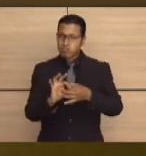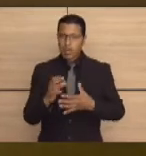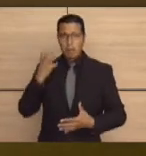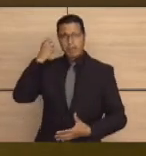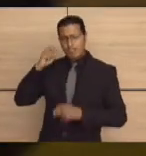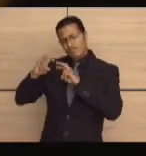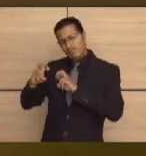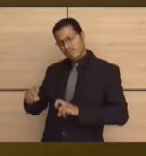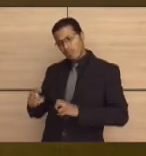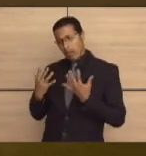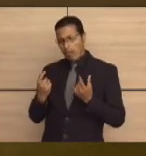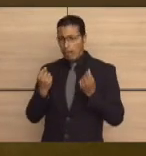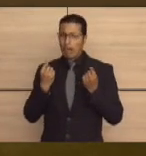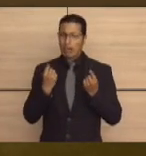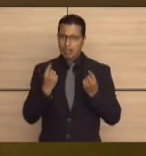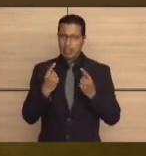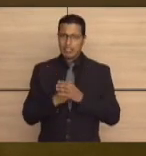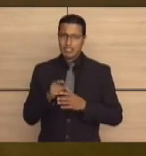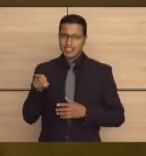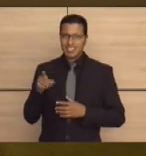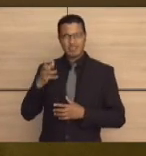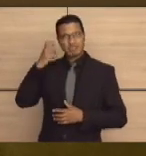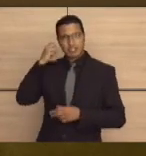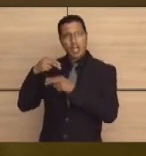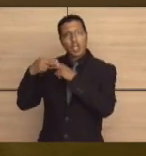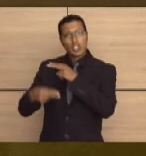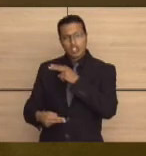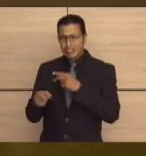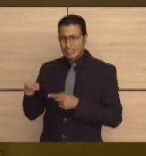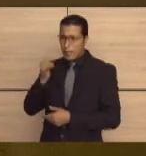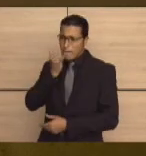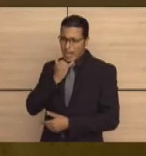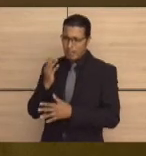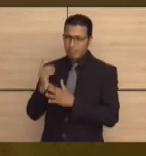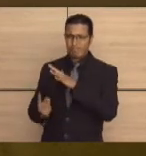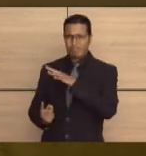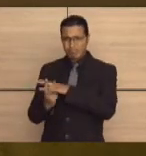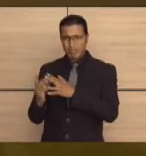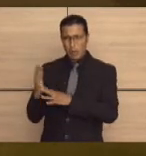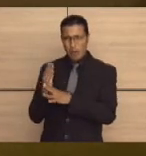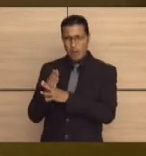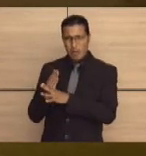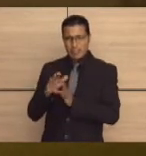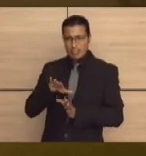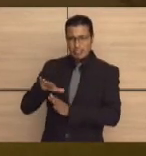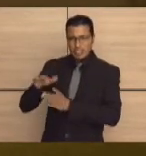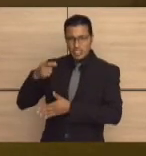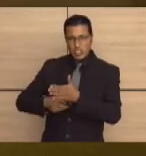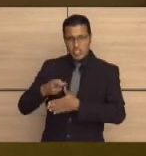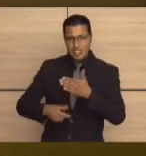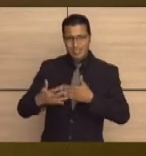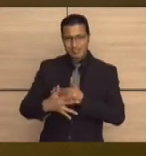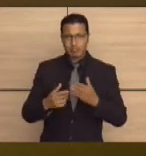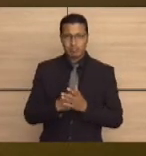día. El pasado da la posibilidad de comprender y no repetir los errores. El reto es educar